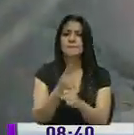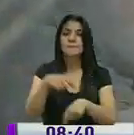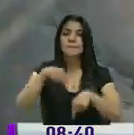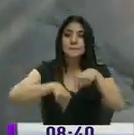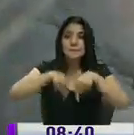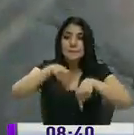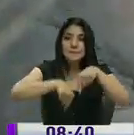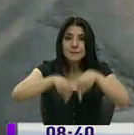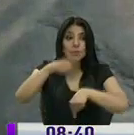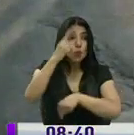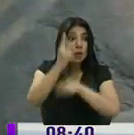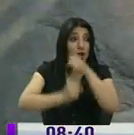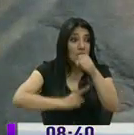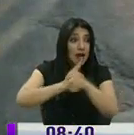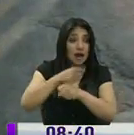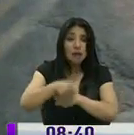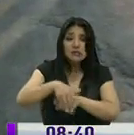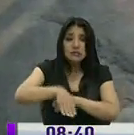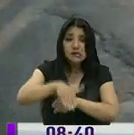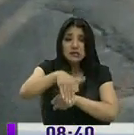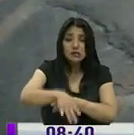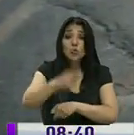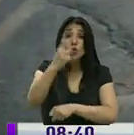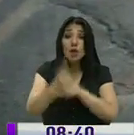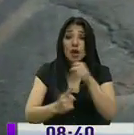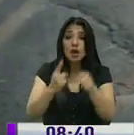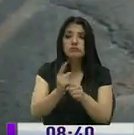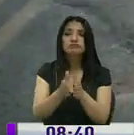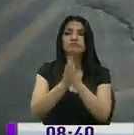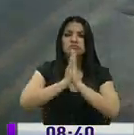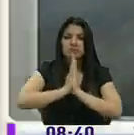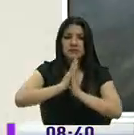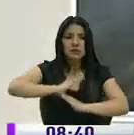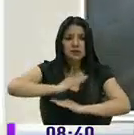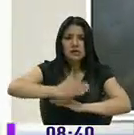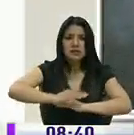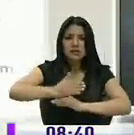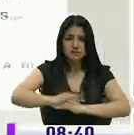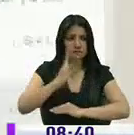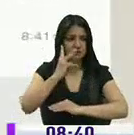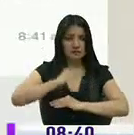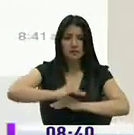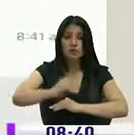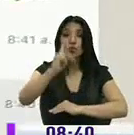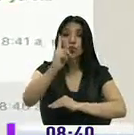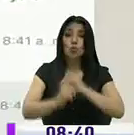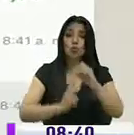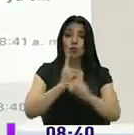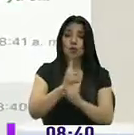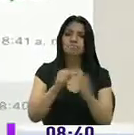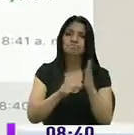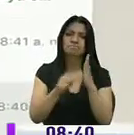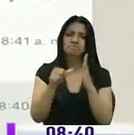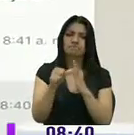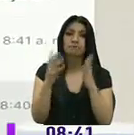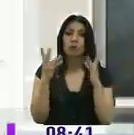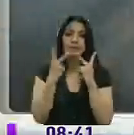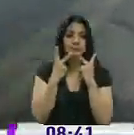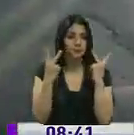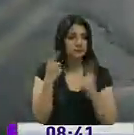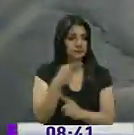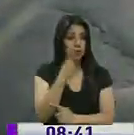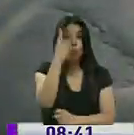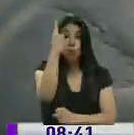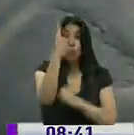un año hace un año nosotros pedimos ven cómo está la vía un año ministerio de transportes de obras públicas un